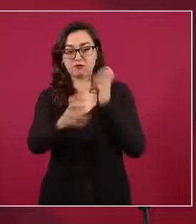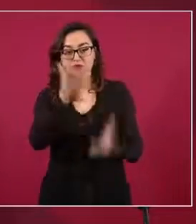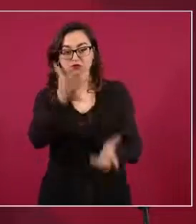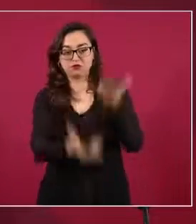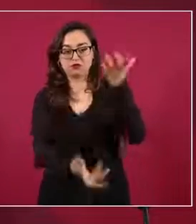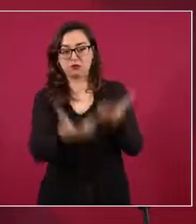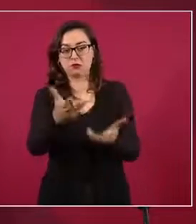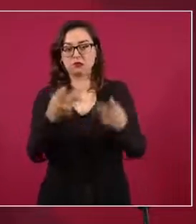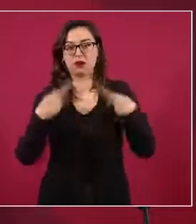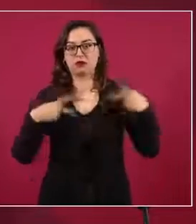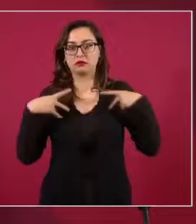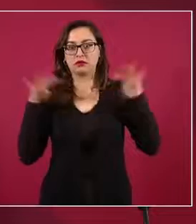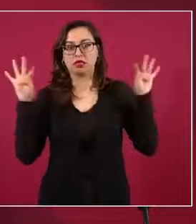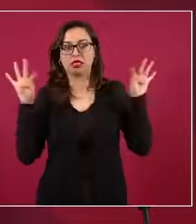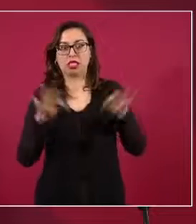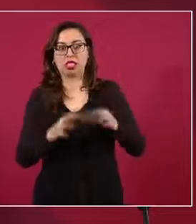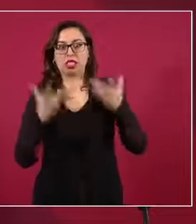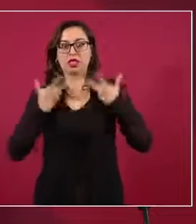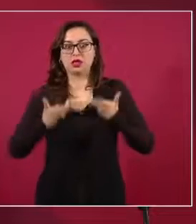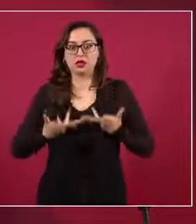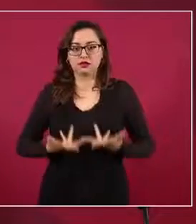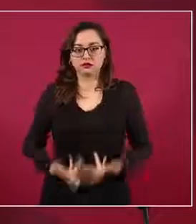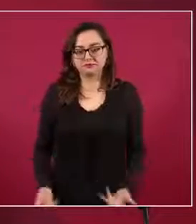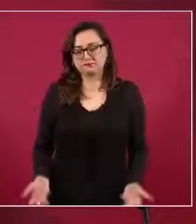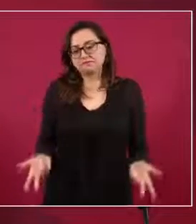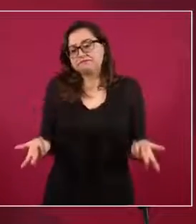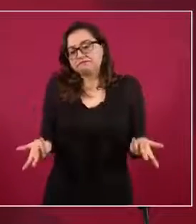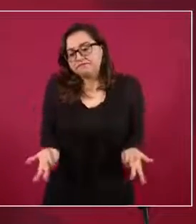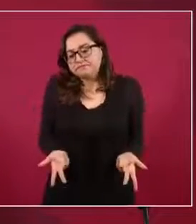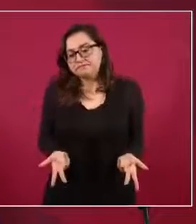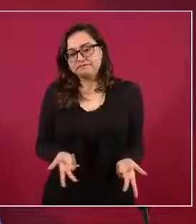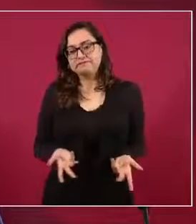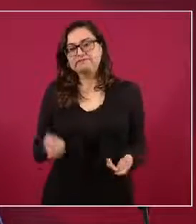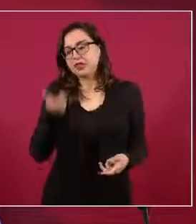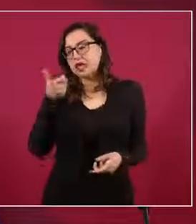ese mismo propósito. Sin embargo, pues